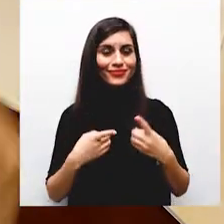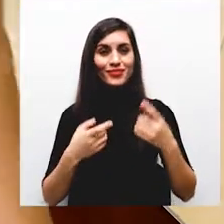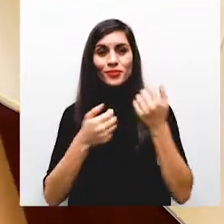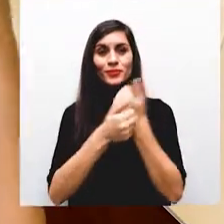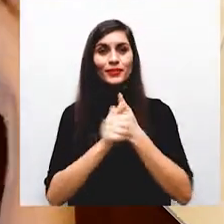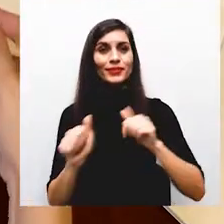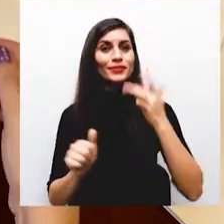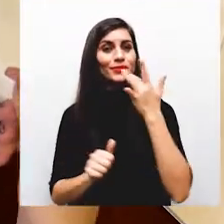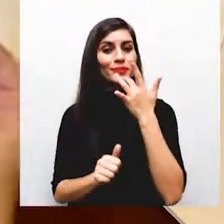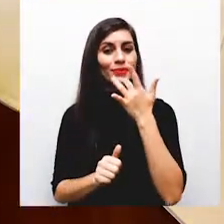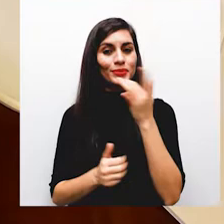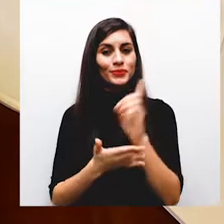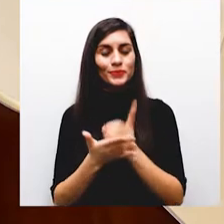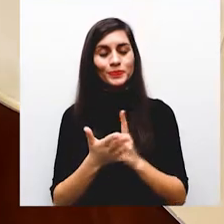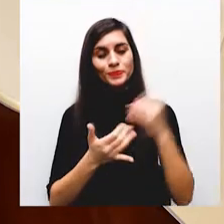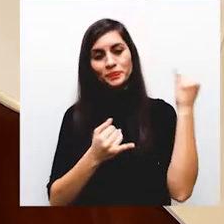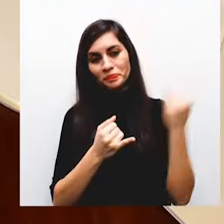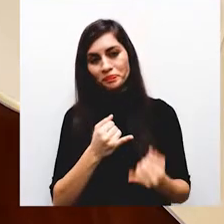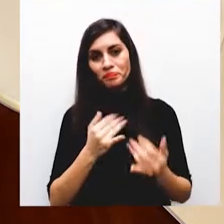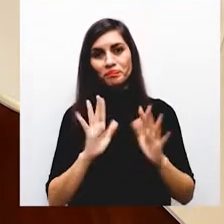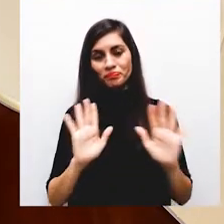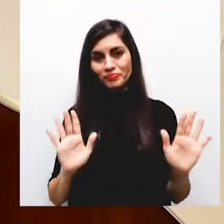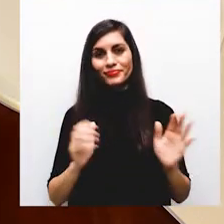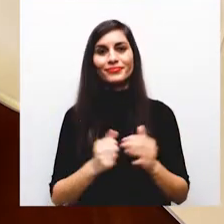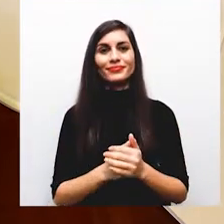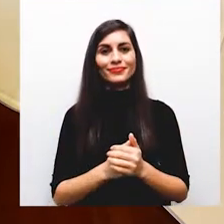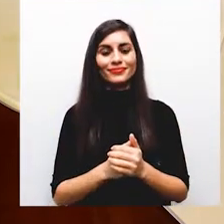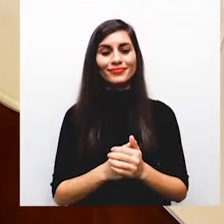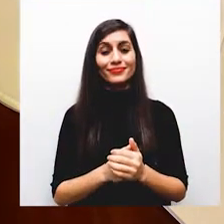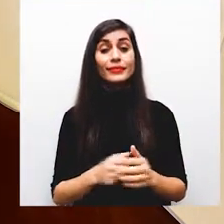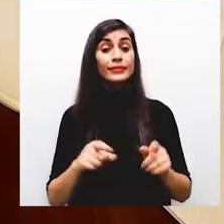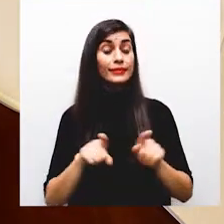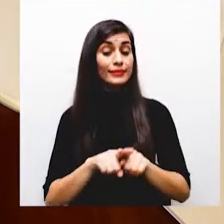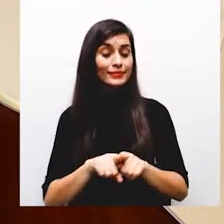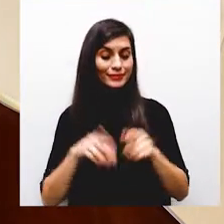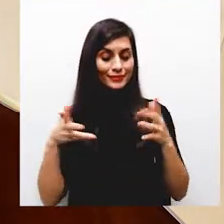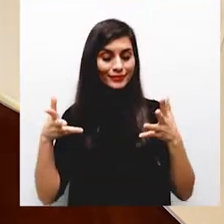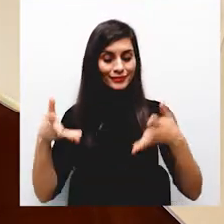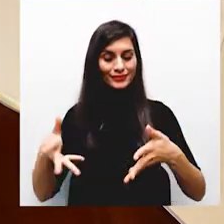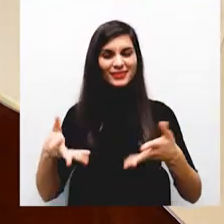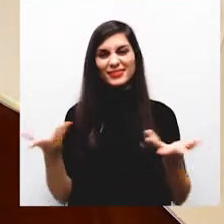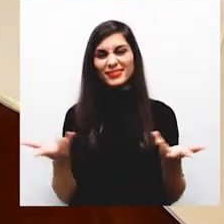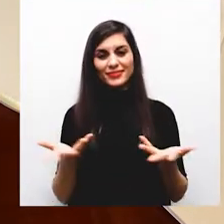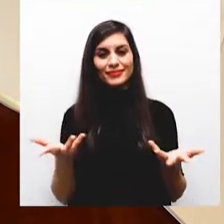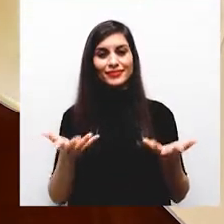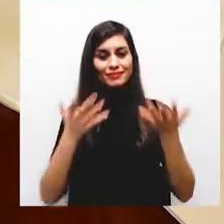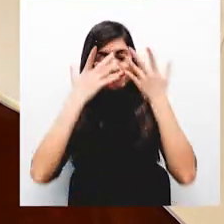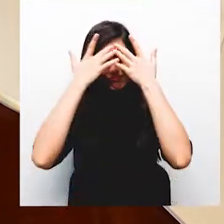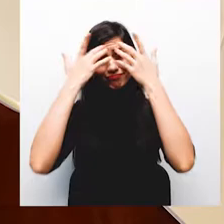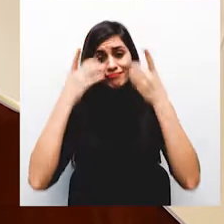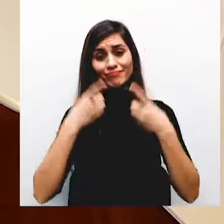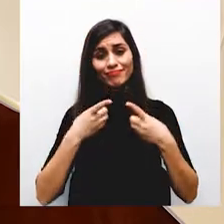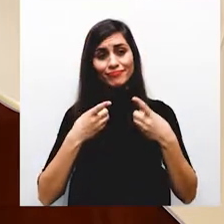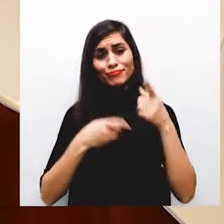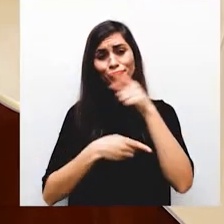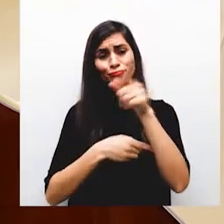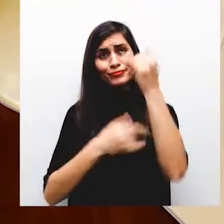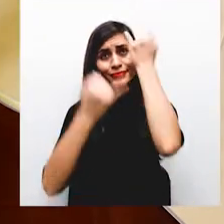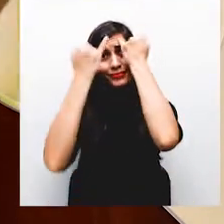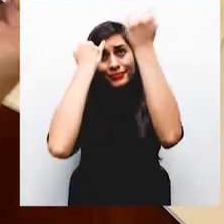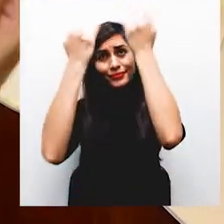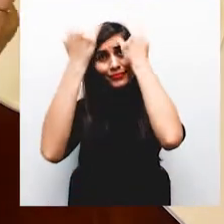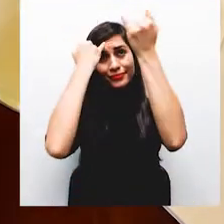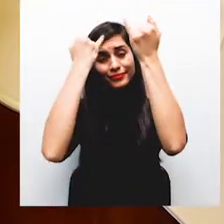que mandan y cómo quieren que quede el resultado final. Así que aquí es cuestión